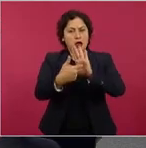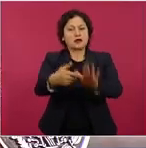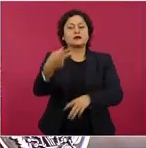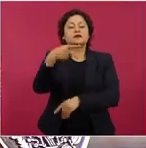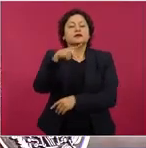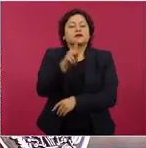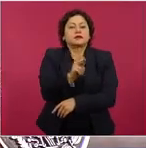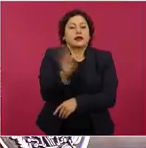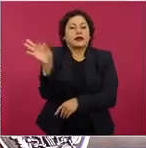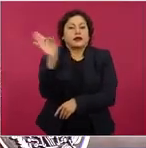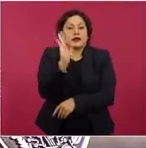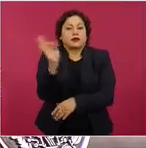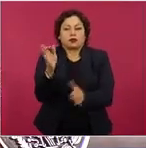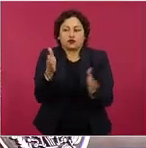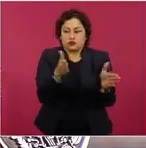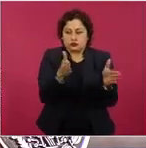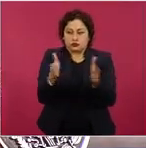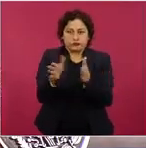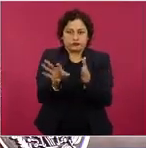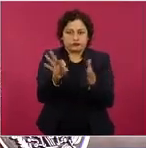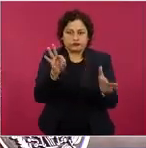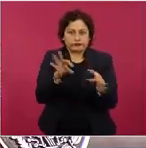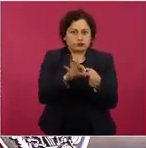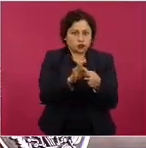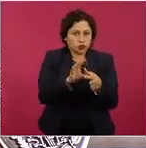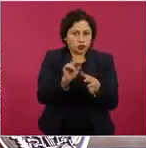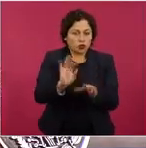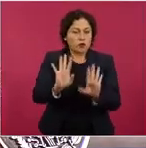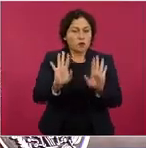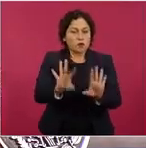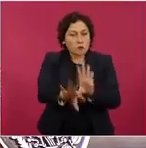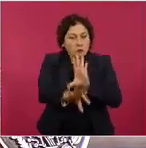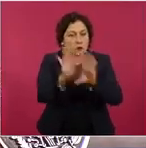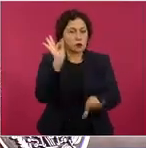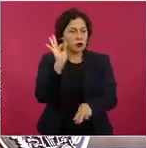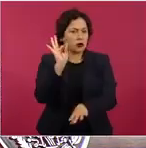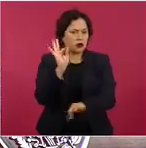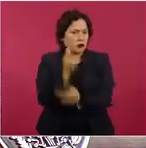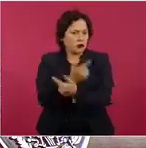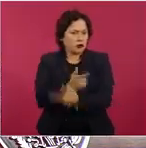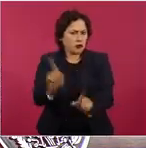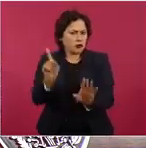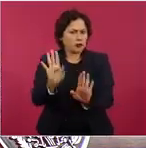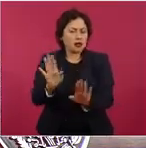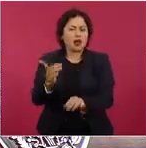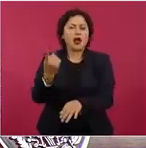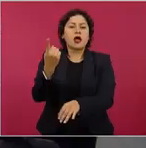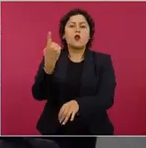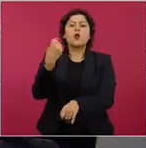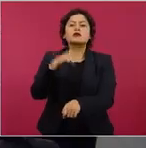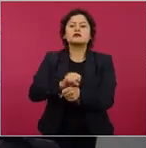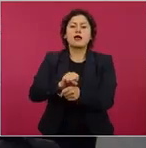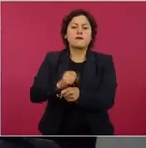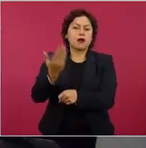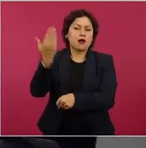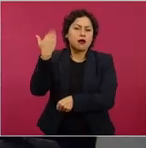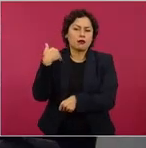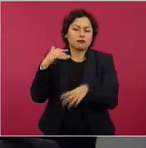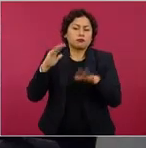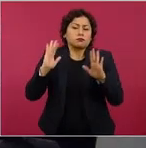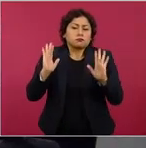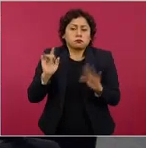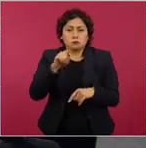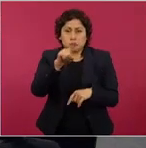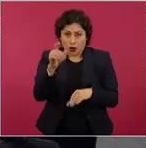el margen, también lo damos a conocer. Son de la semana pasada, a lo mejor pueden encontrar un